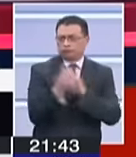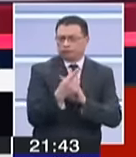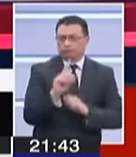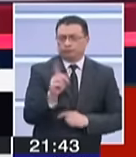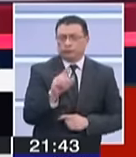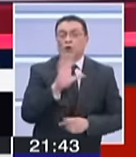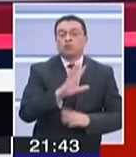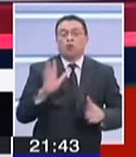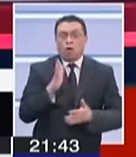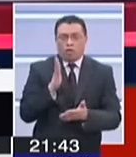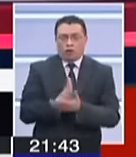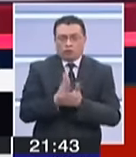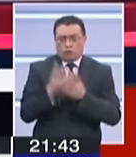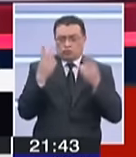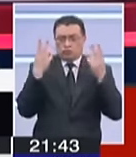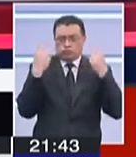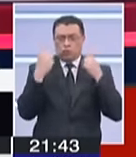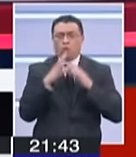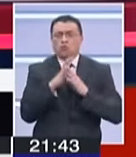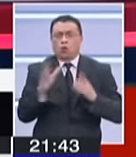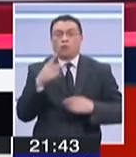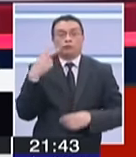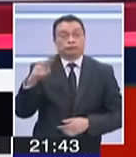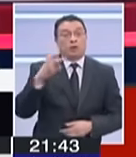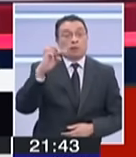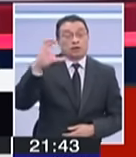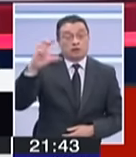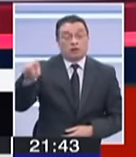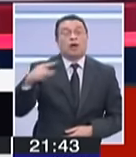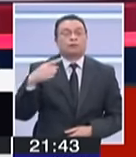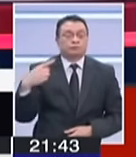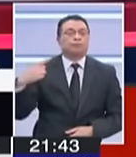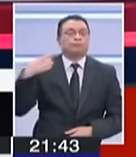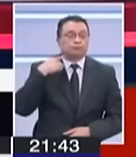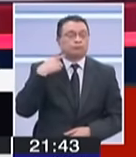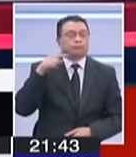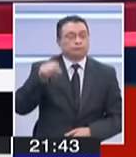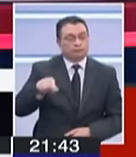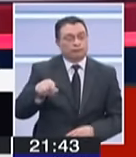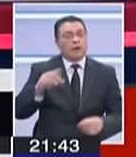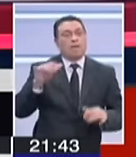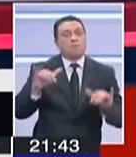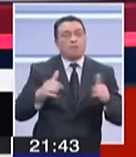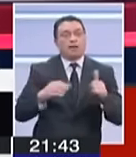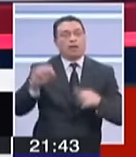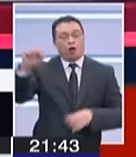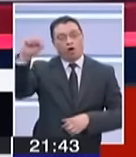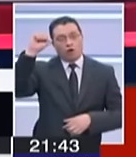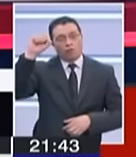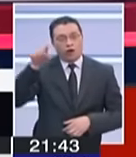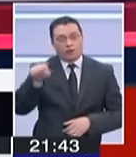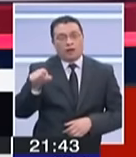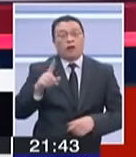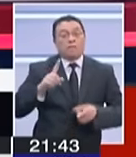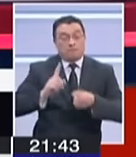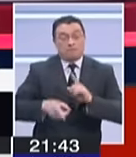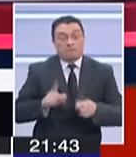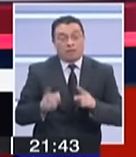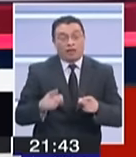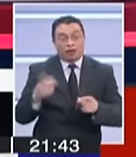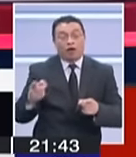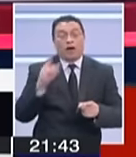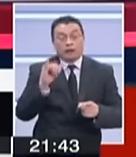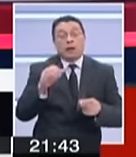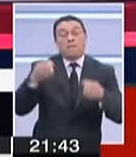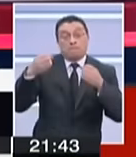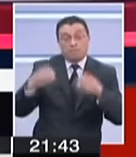muy disciplinados, muy oficialistas, lo que le ha pasado la cuenta finalmente al Partido Comunista, al mando, entre otros, y